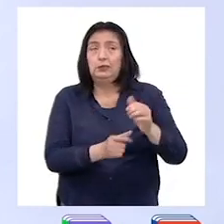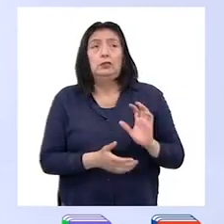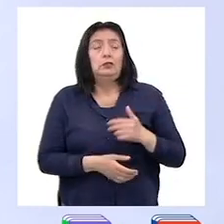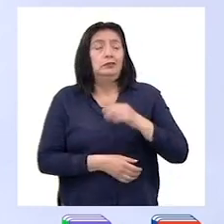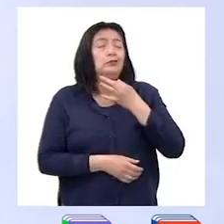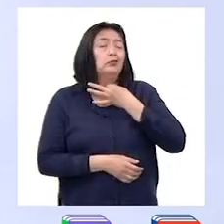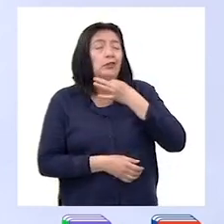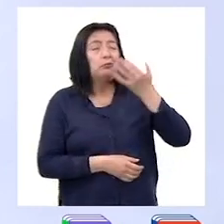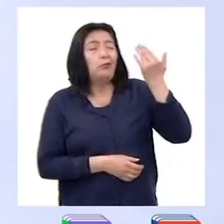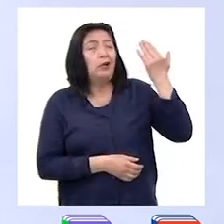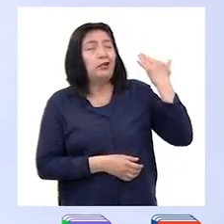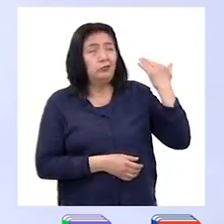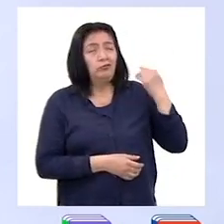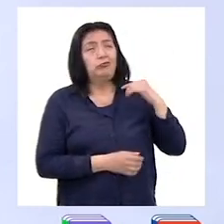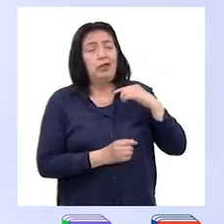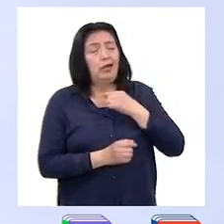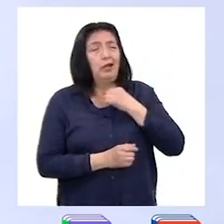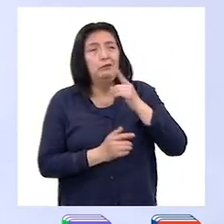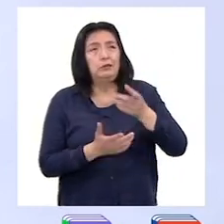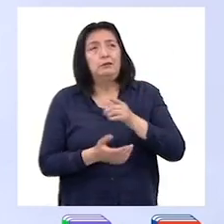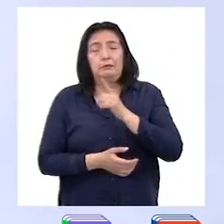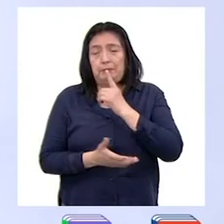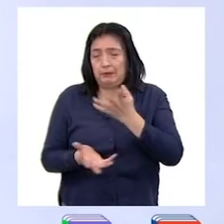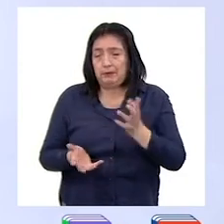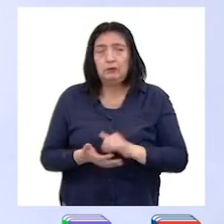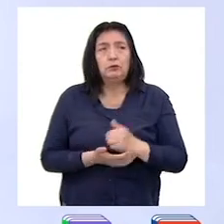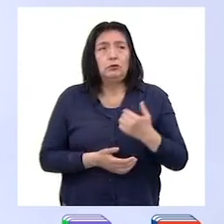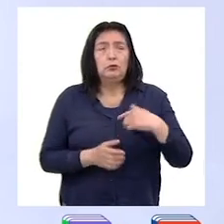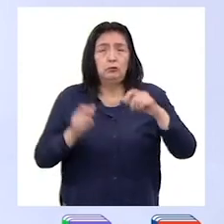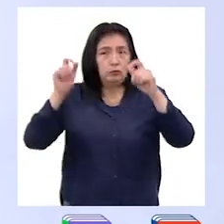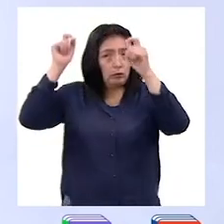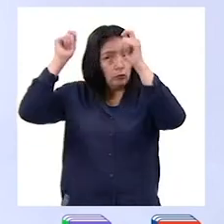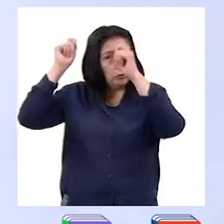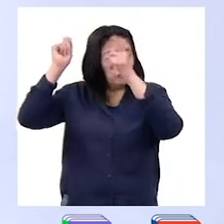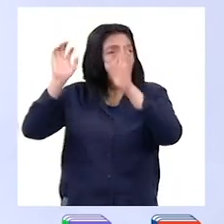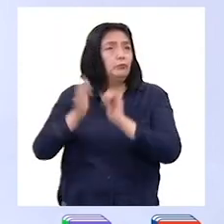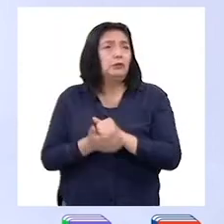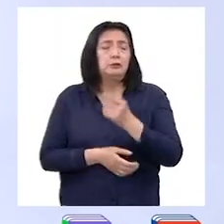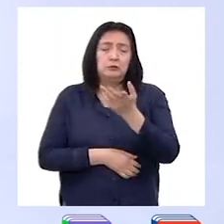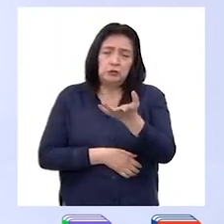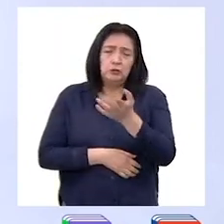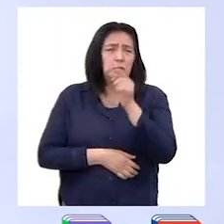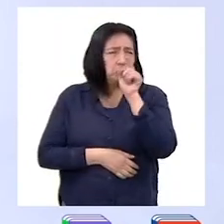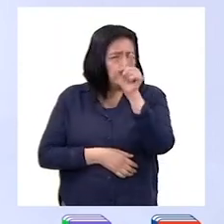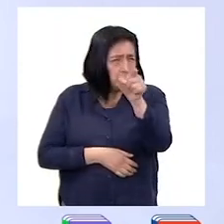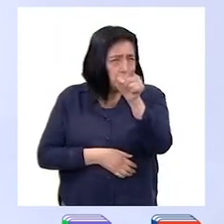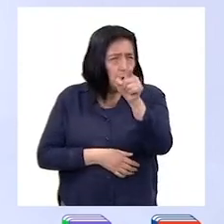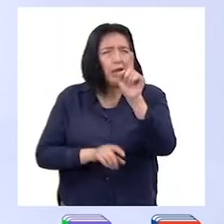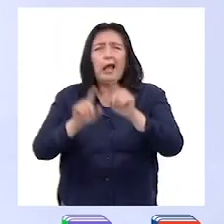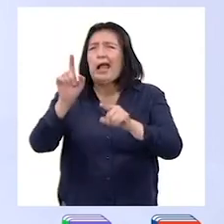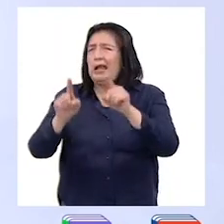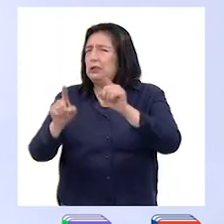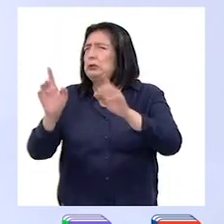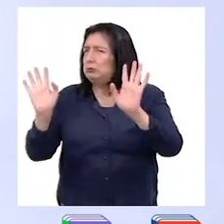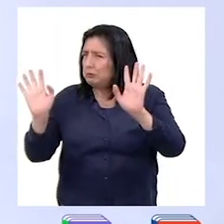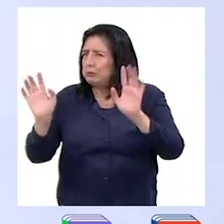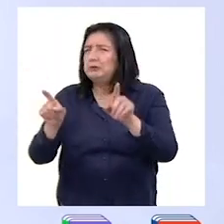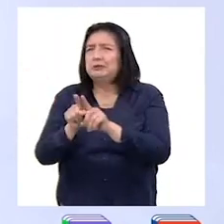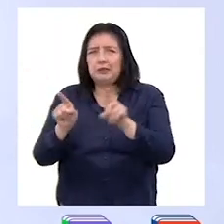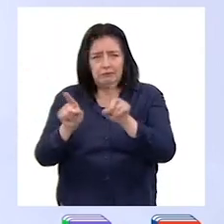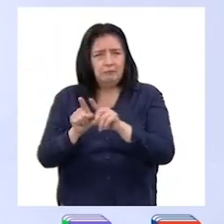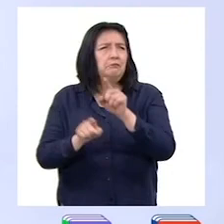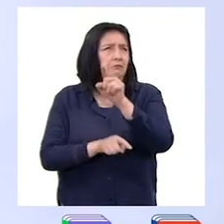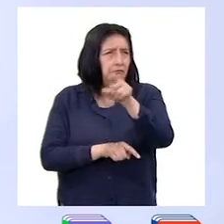nuestros bisabuelos, abuelos y padres con los sombreros. Y apuesto que tú en algún momento